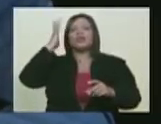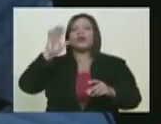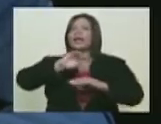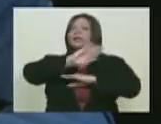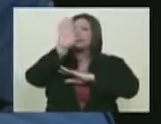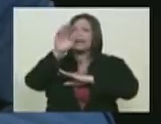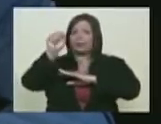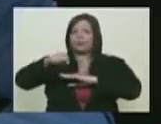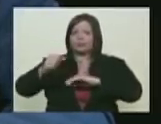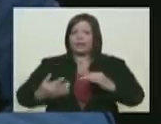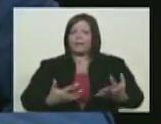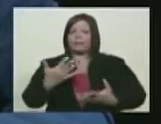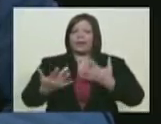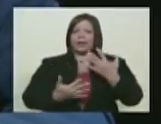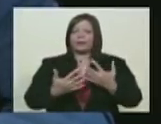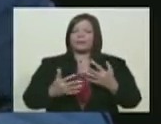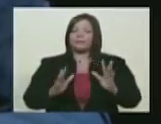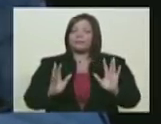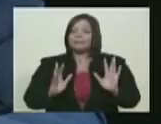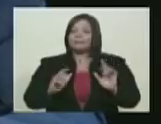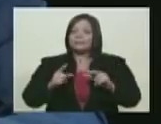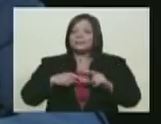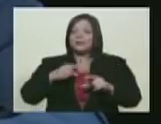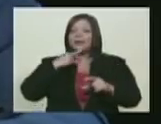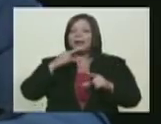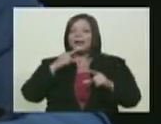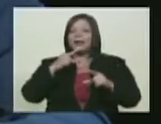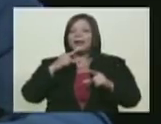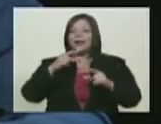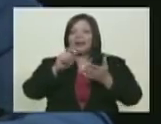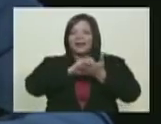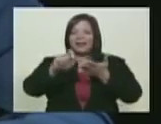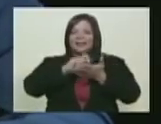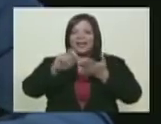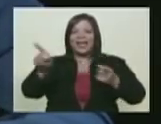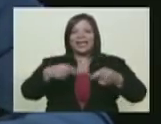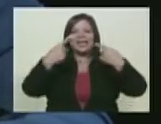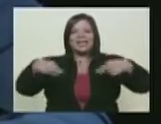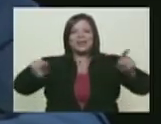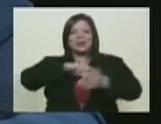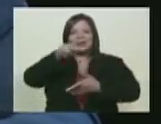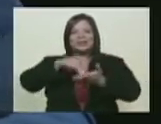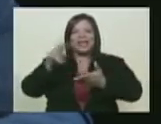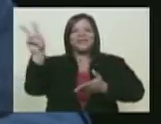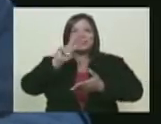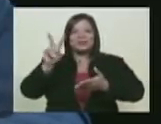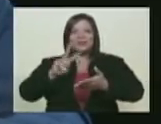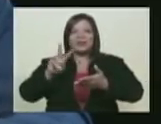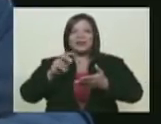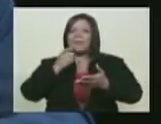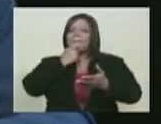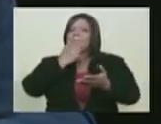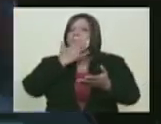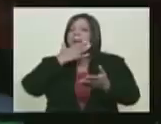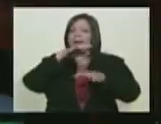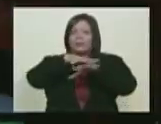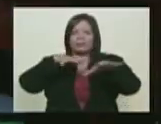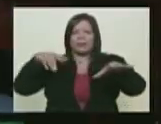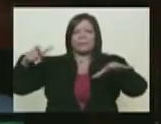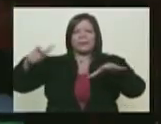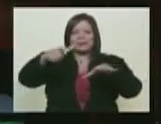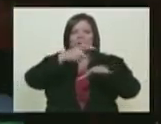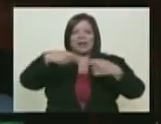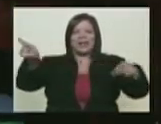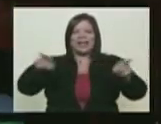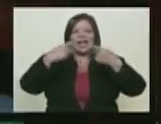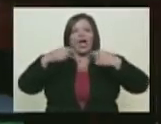cielo, pero sí en el infierno. Sin duda. ¿Sabes que hay un dato? El autor del himno nacional de Venezuela, hicimos una versión hermosísima, por cierto, de nuestro himno